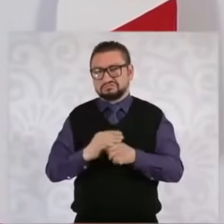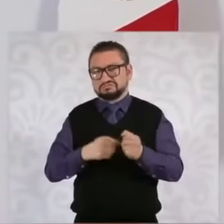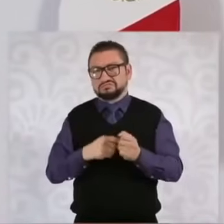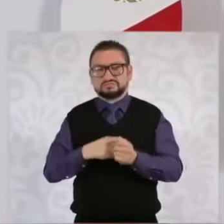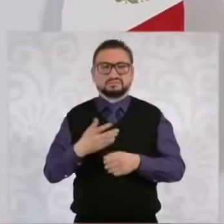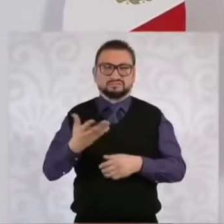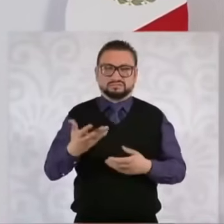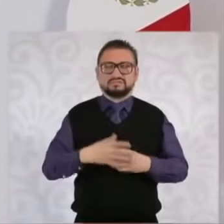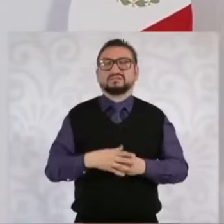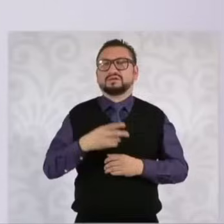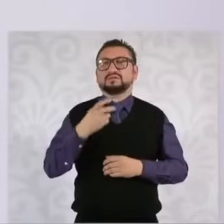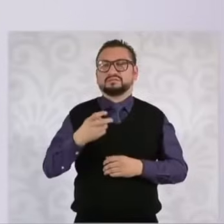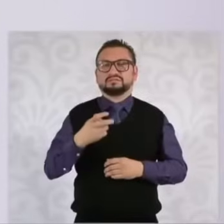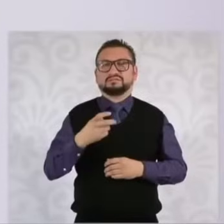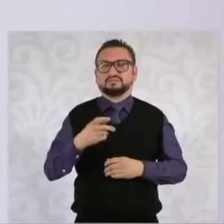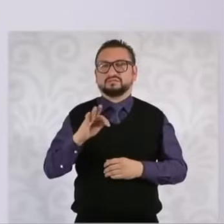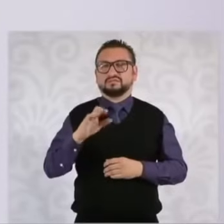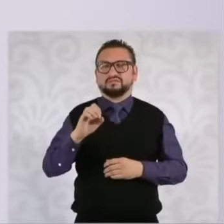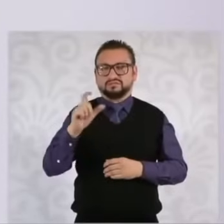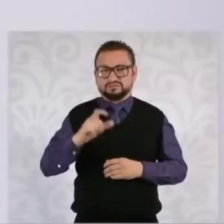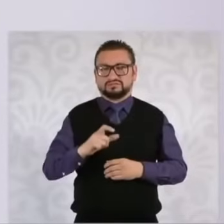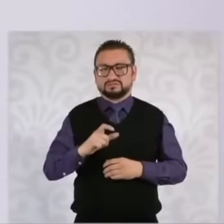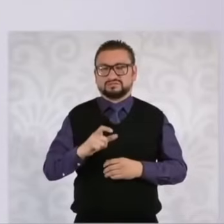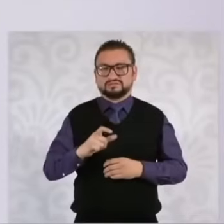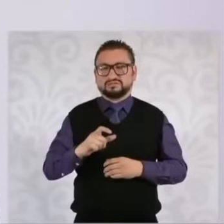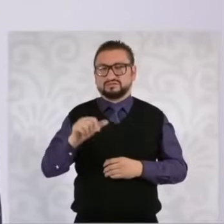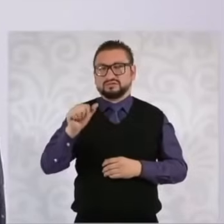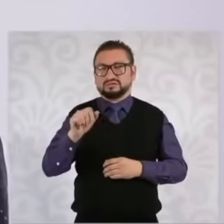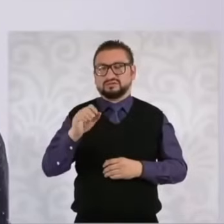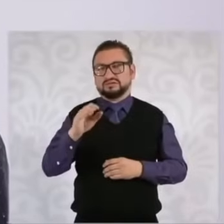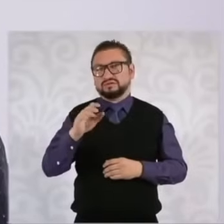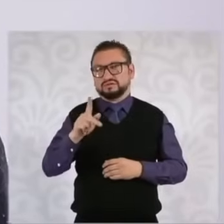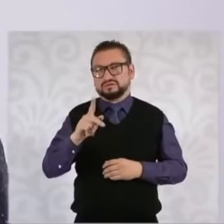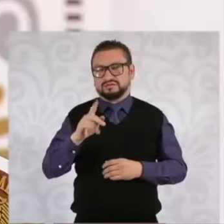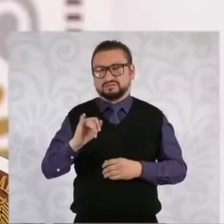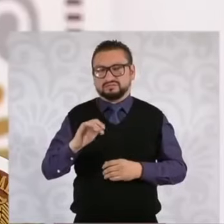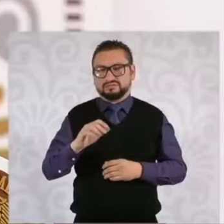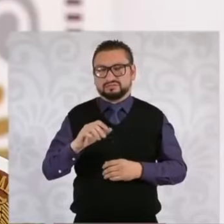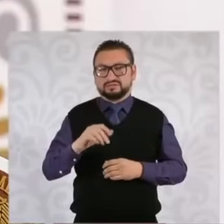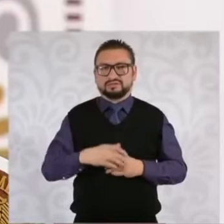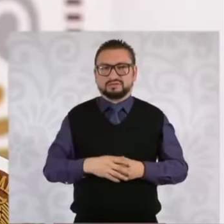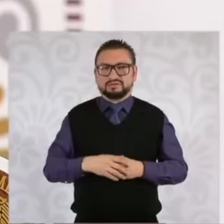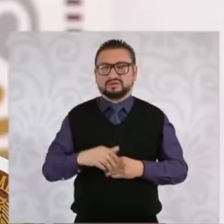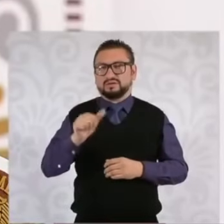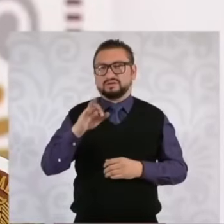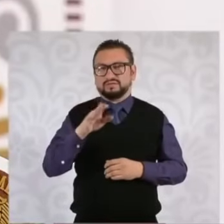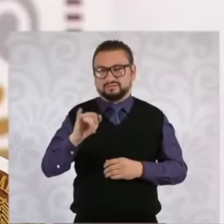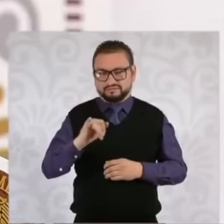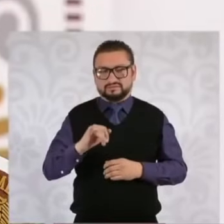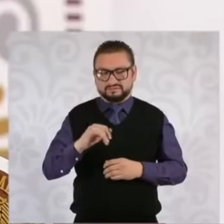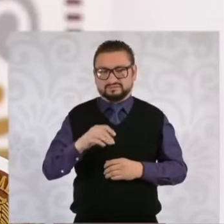Llega a ser, bueno, con Fox de la AFI, creo que era, ¿no?, de la Agencia Federal de